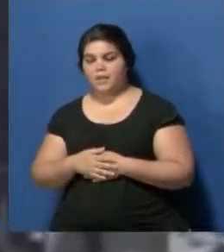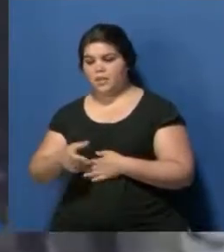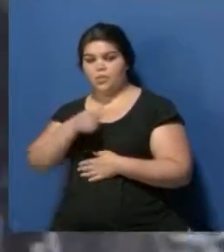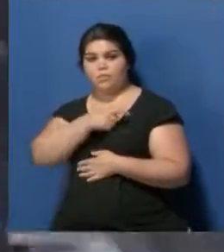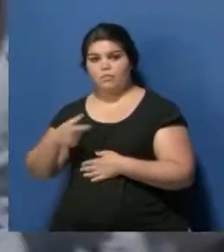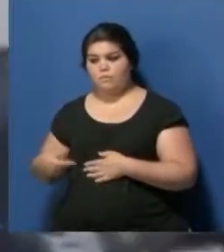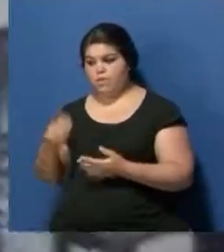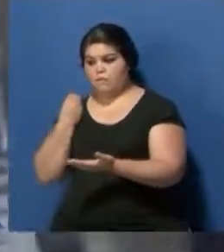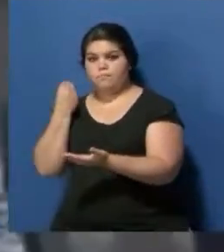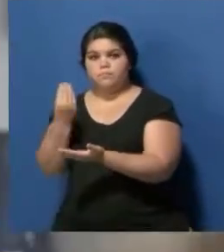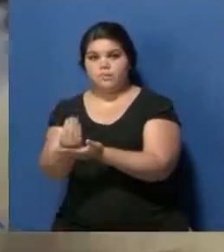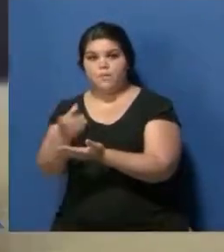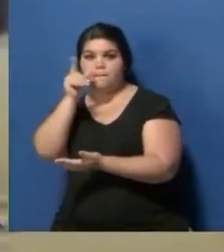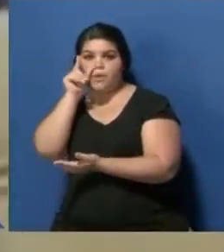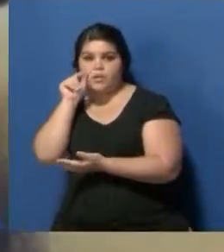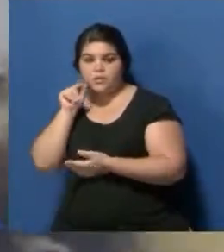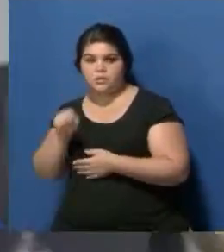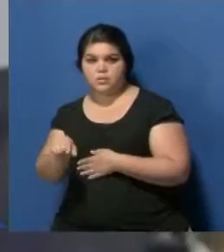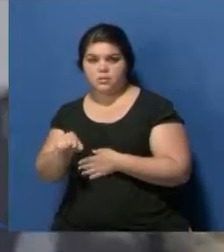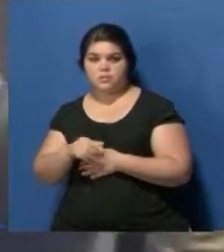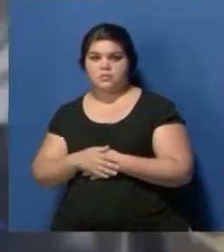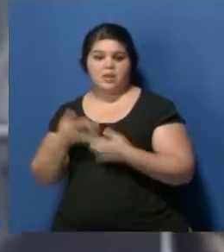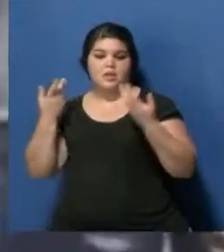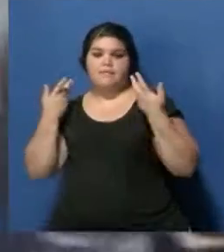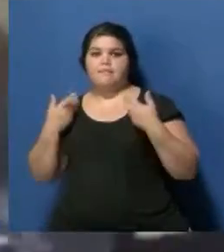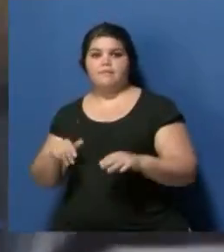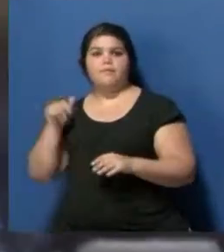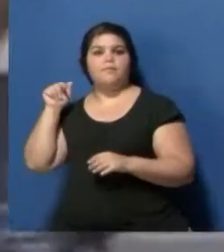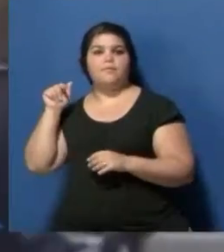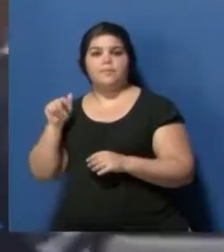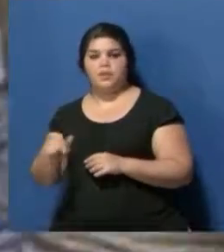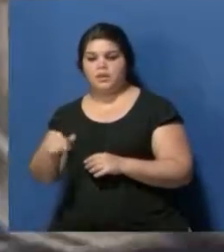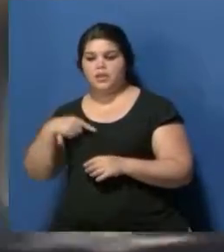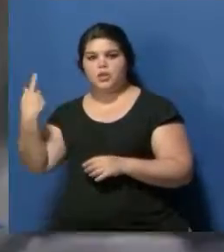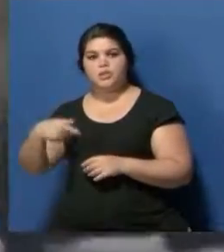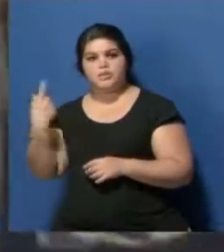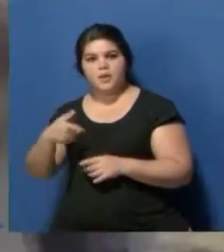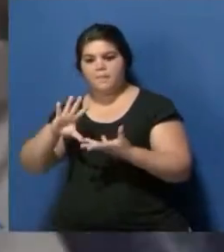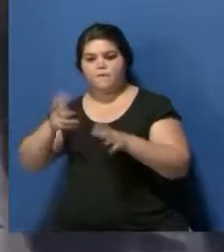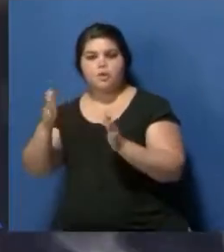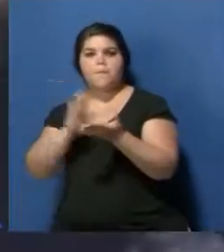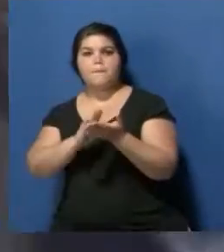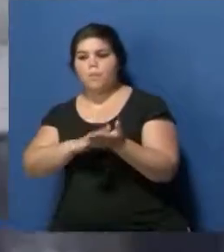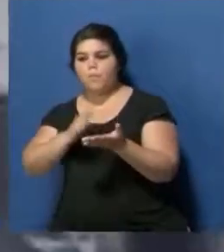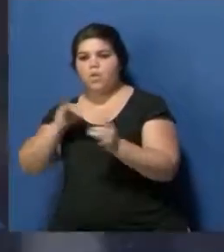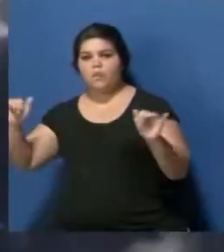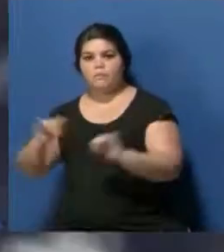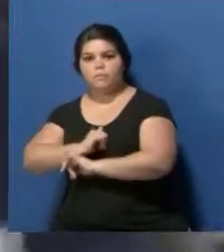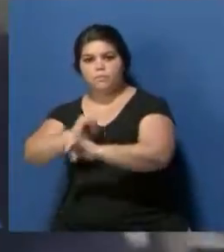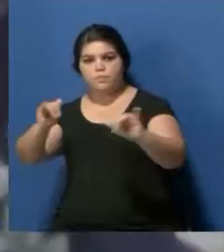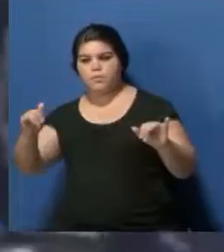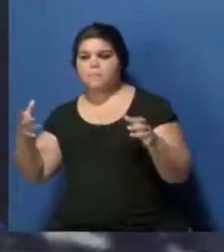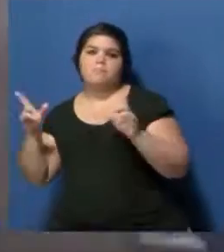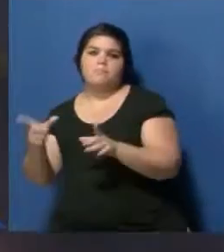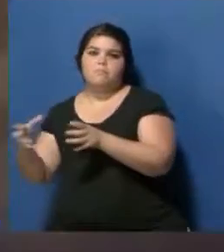los representantes políticos que comúnmente decían y proclamaban este tipo de propuestas, lo hubiese hecho el